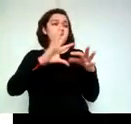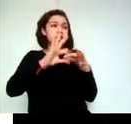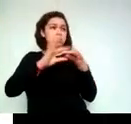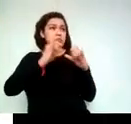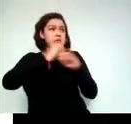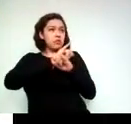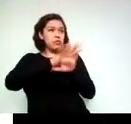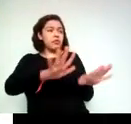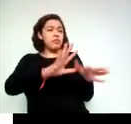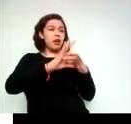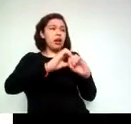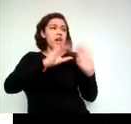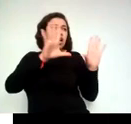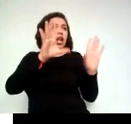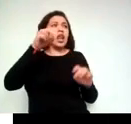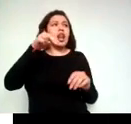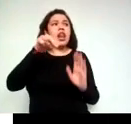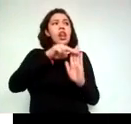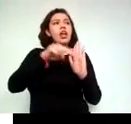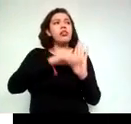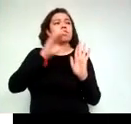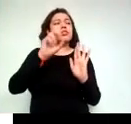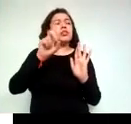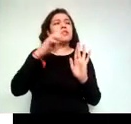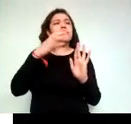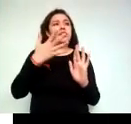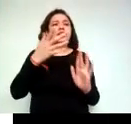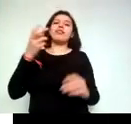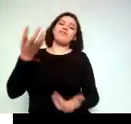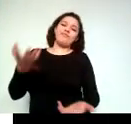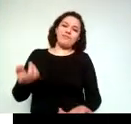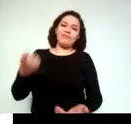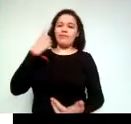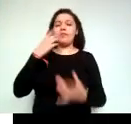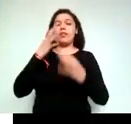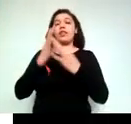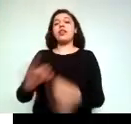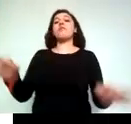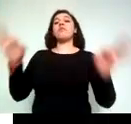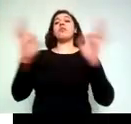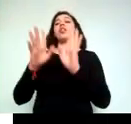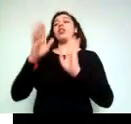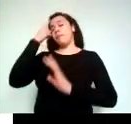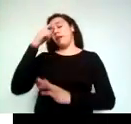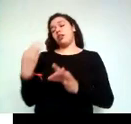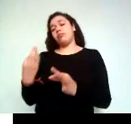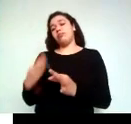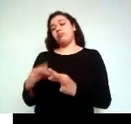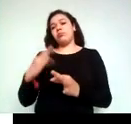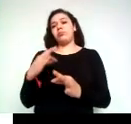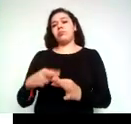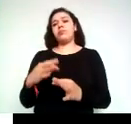NOM 035, etc. Entonces, sí es muy importante dar cumplimiento, si bien en la mayoría de